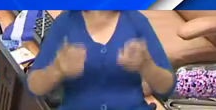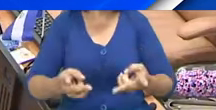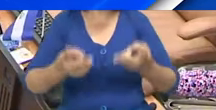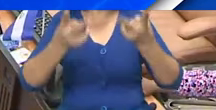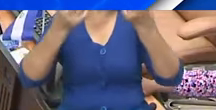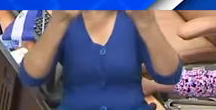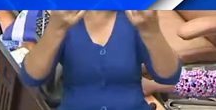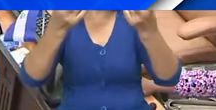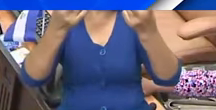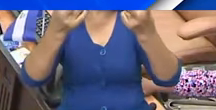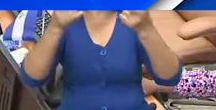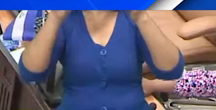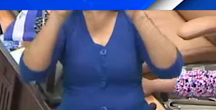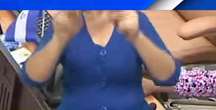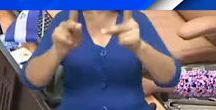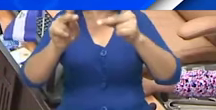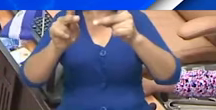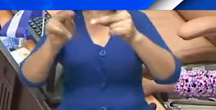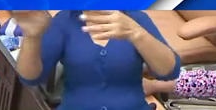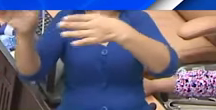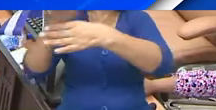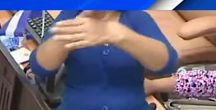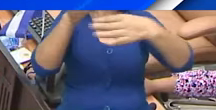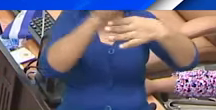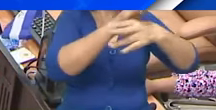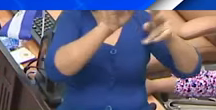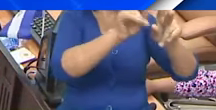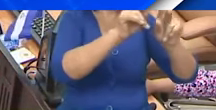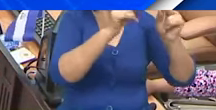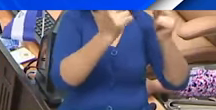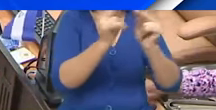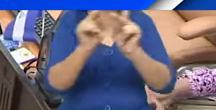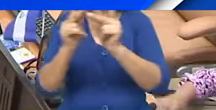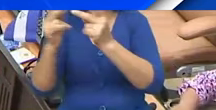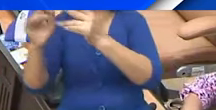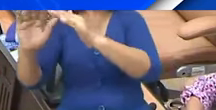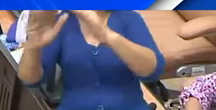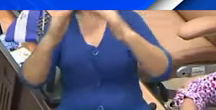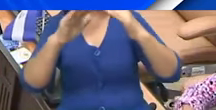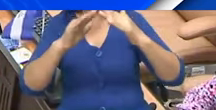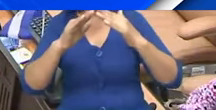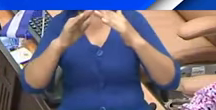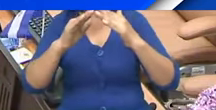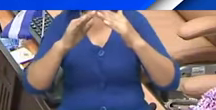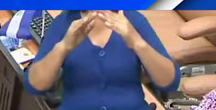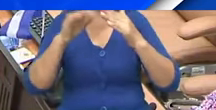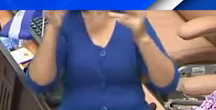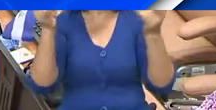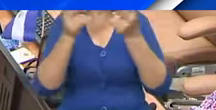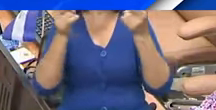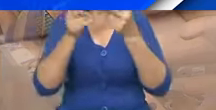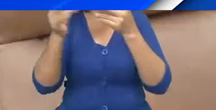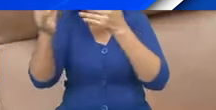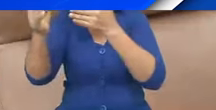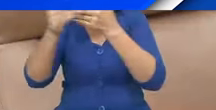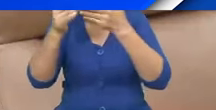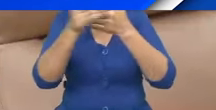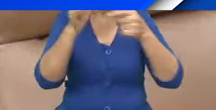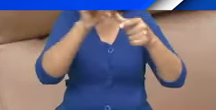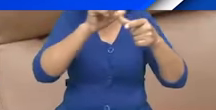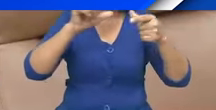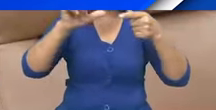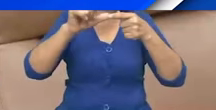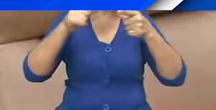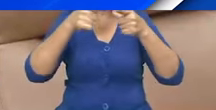de vida de los distintos poblados que existen alrededor del lago